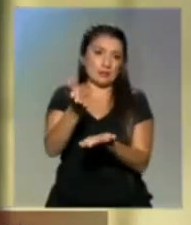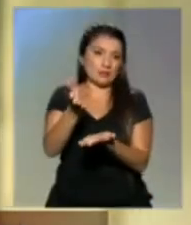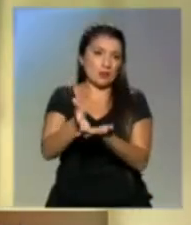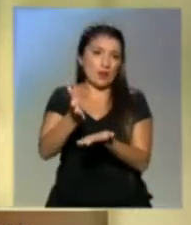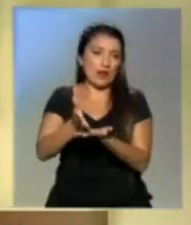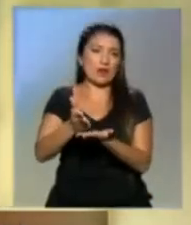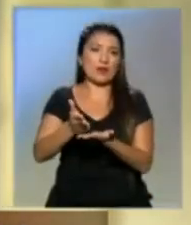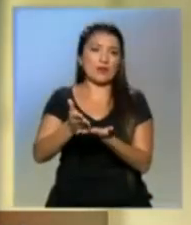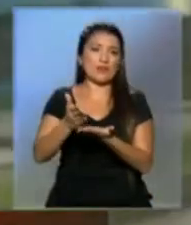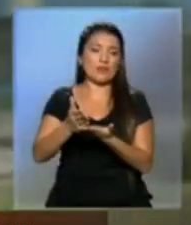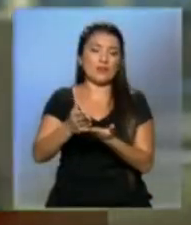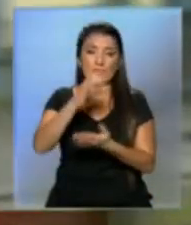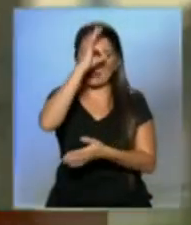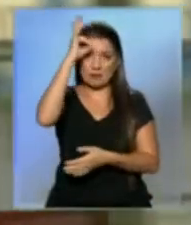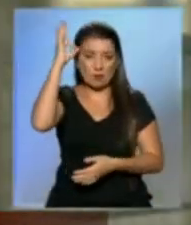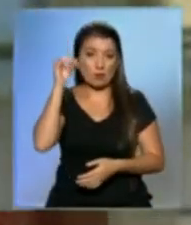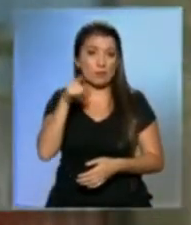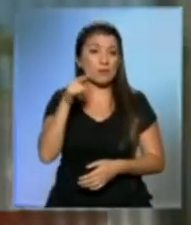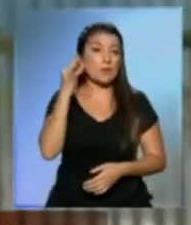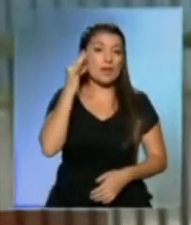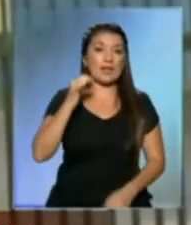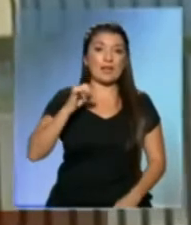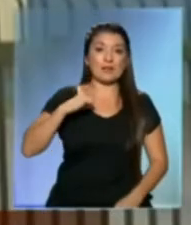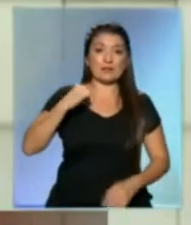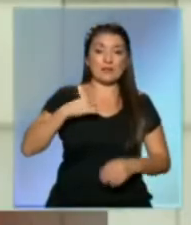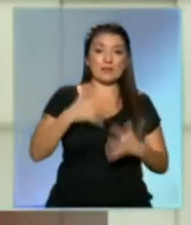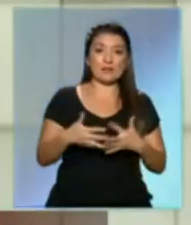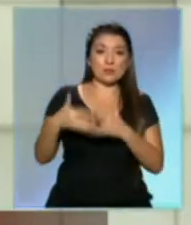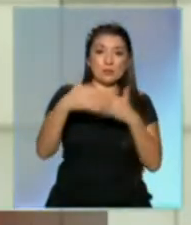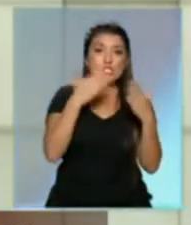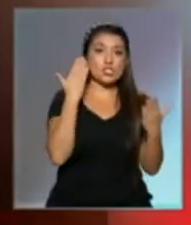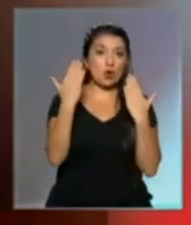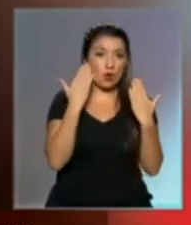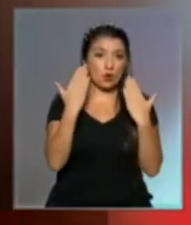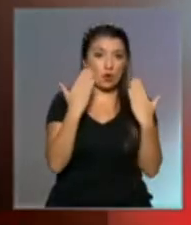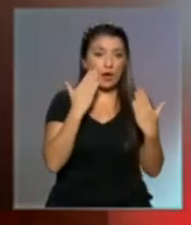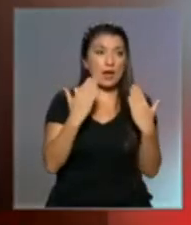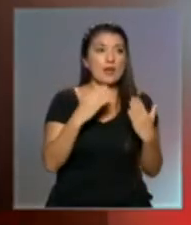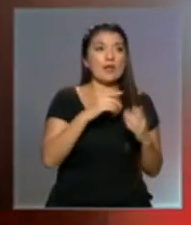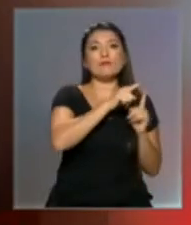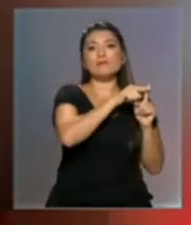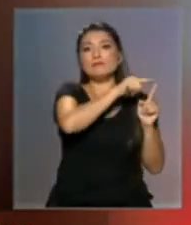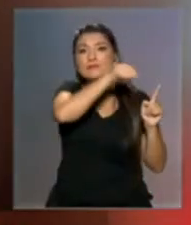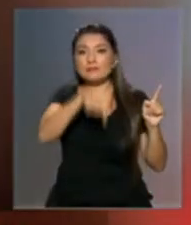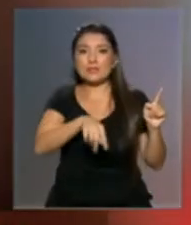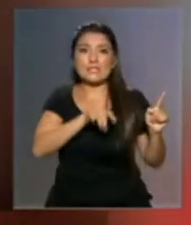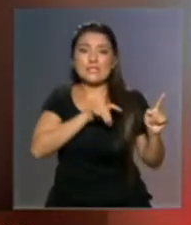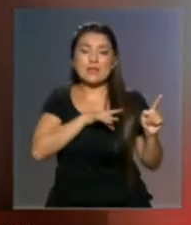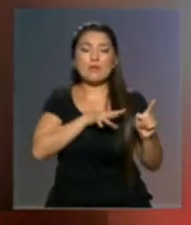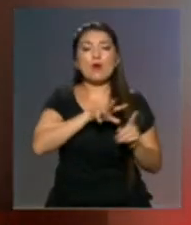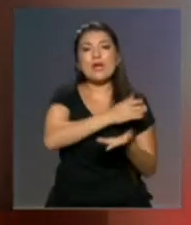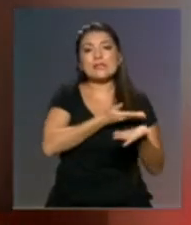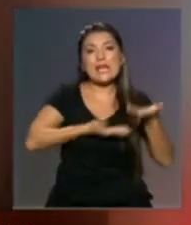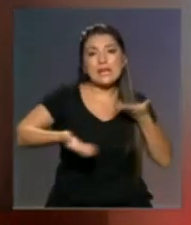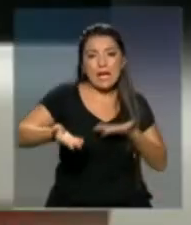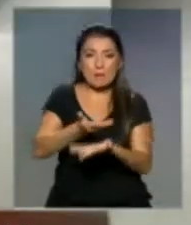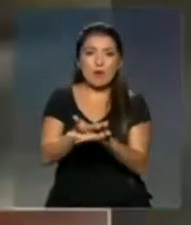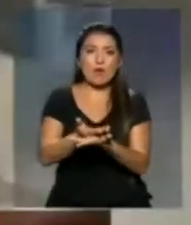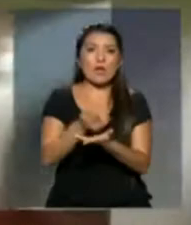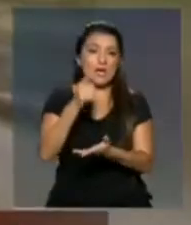de temuco eric ajagun estadounidense de profesión psicóloga viajó a chile para una pasantía hacía